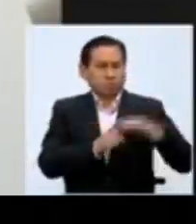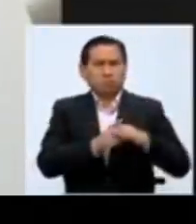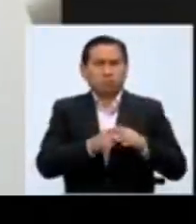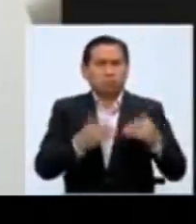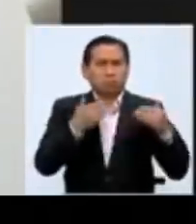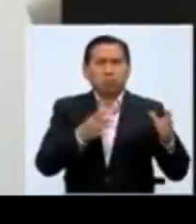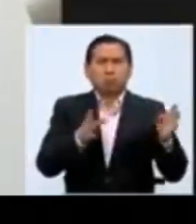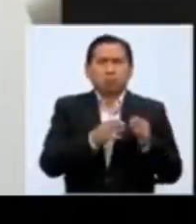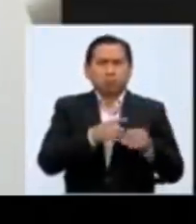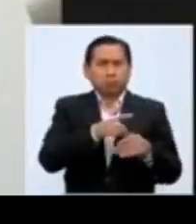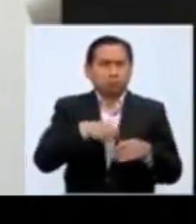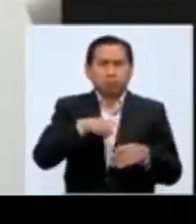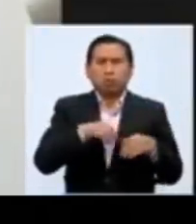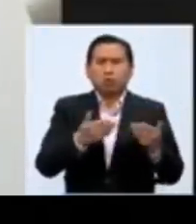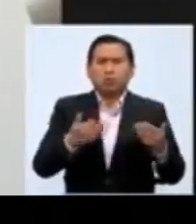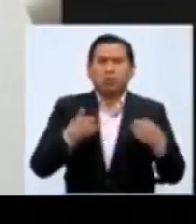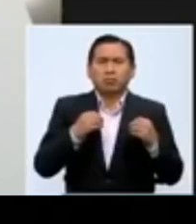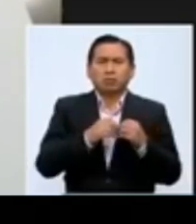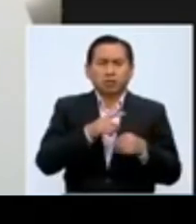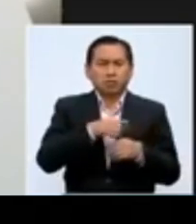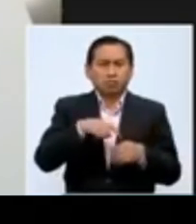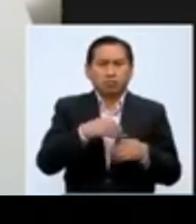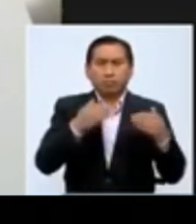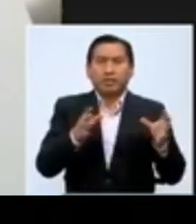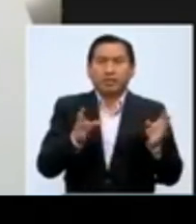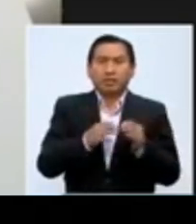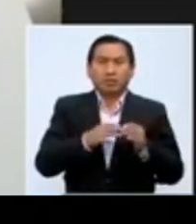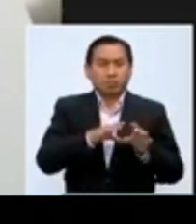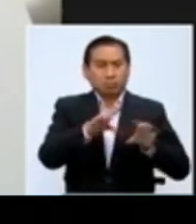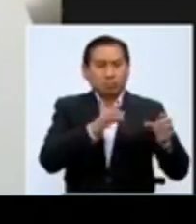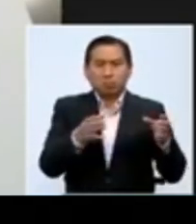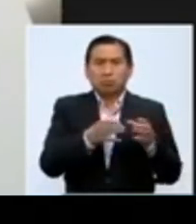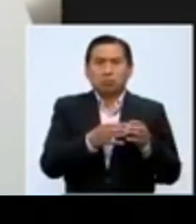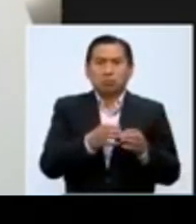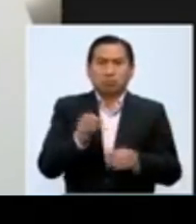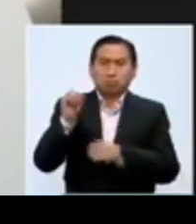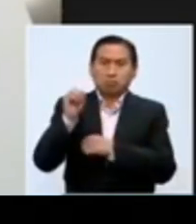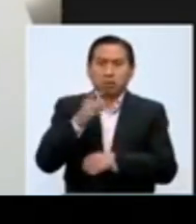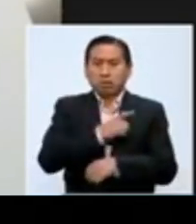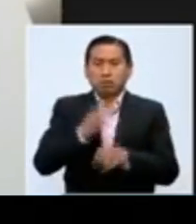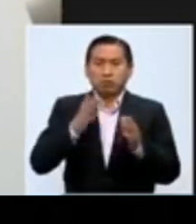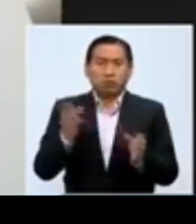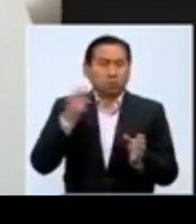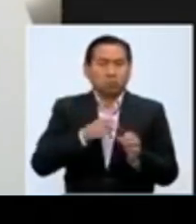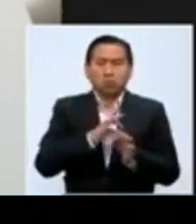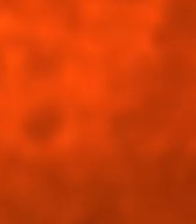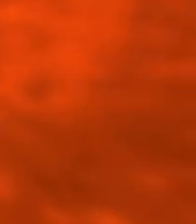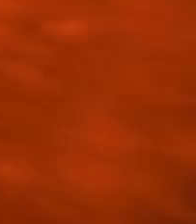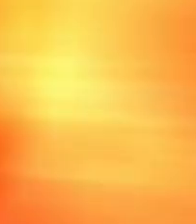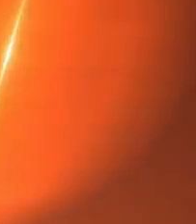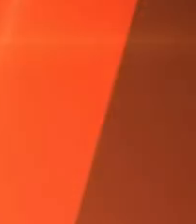haya llevado, de cómo se haya desarrollado la elección sin la presencia de los diputados del Movimiento Socialismo.